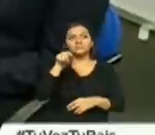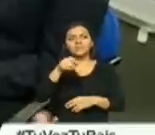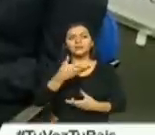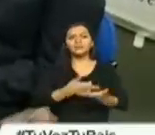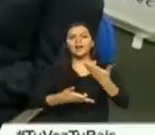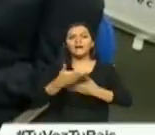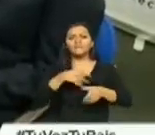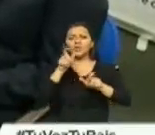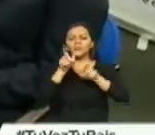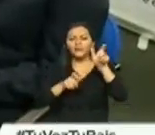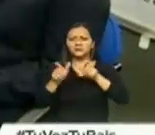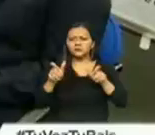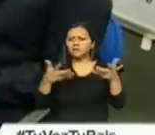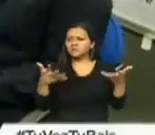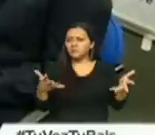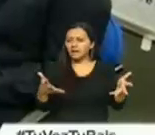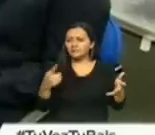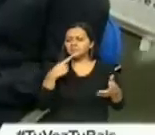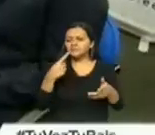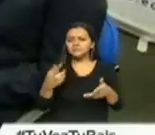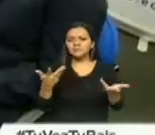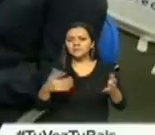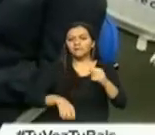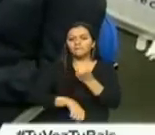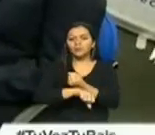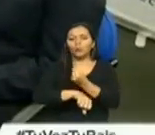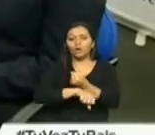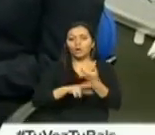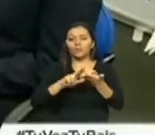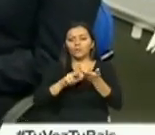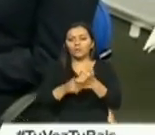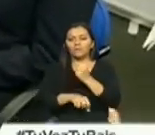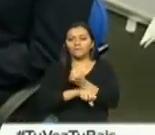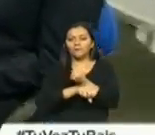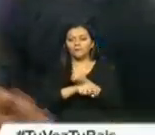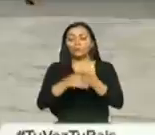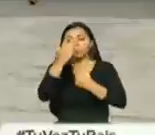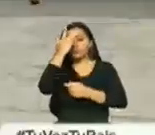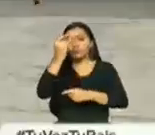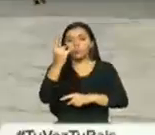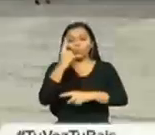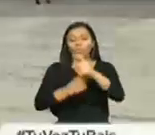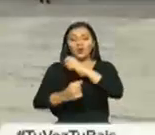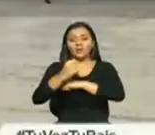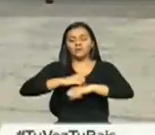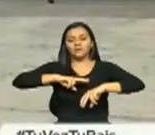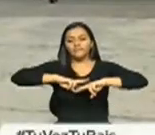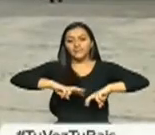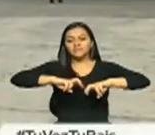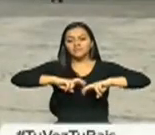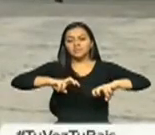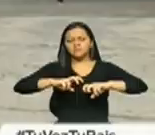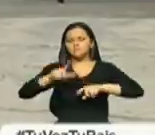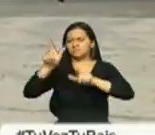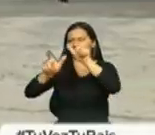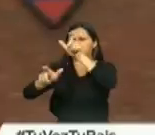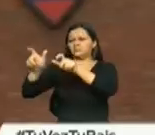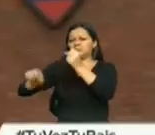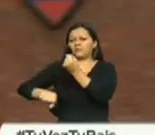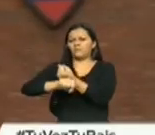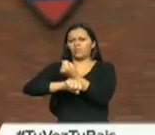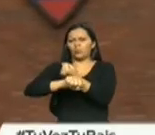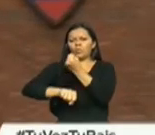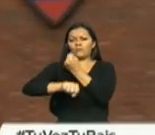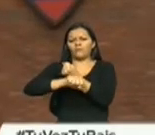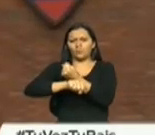fútbol ecuatoriano. La denuncia surge a raíz de las investigaciones que se dieron el año anterior, cuando varios jugadores que formaron parte